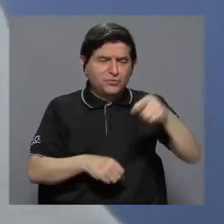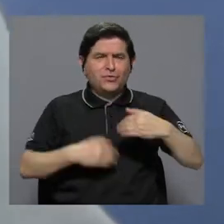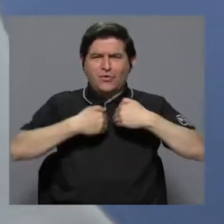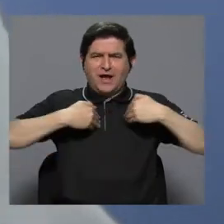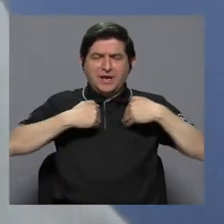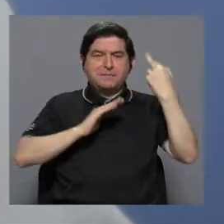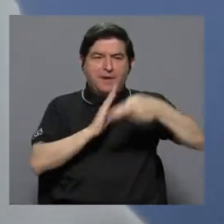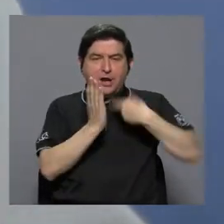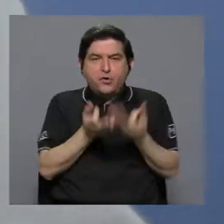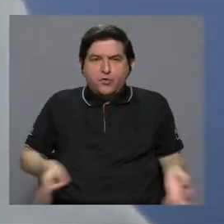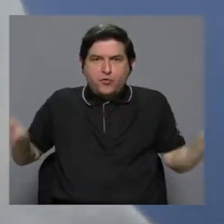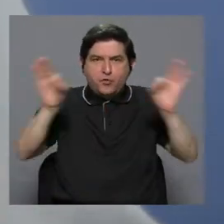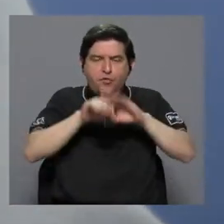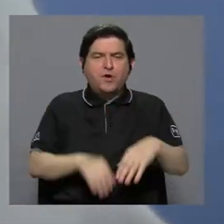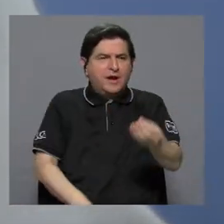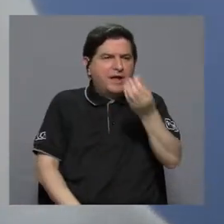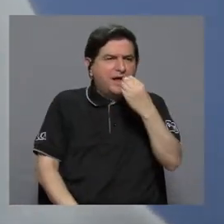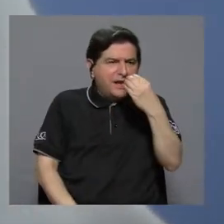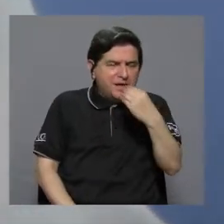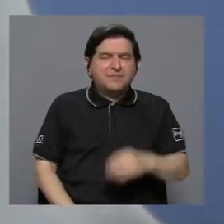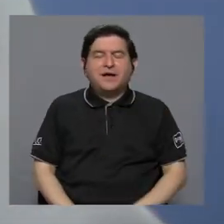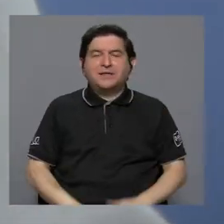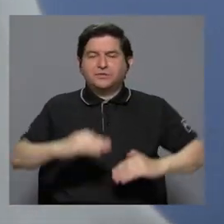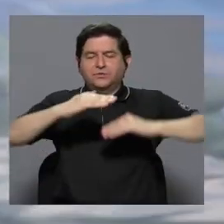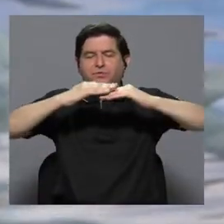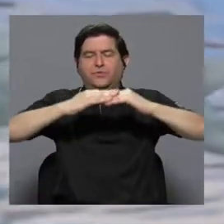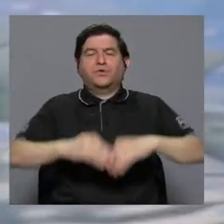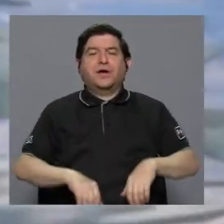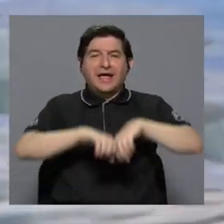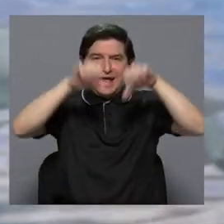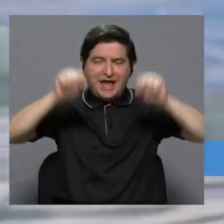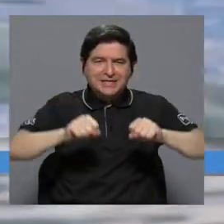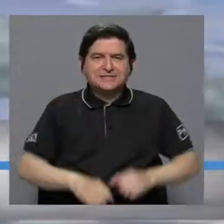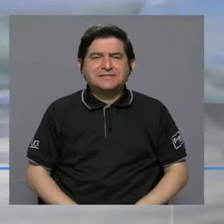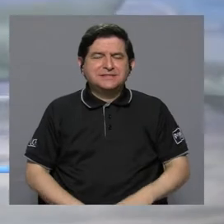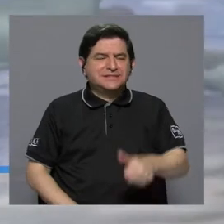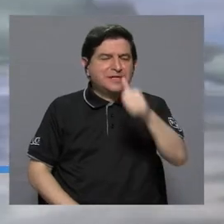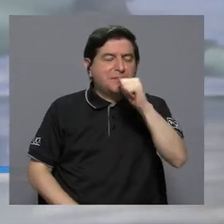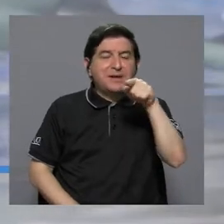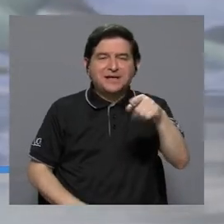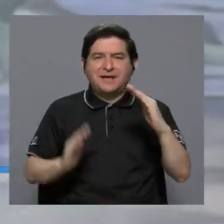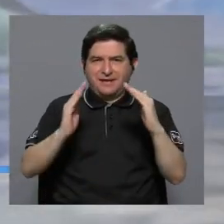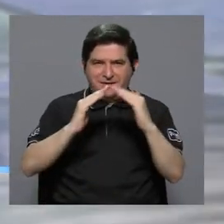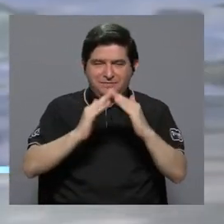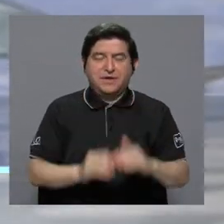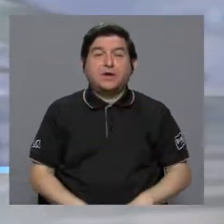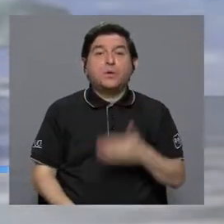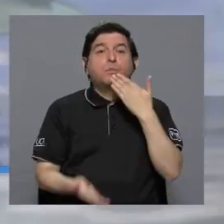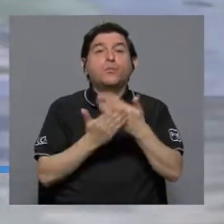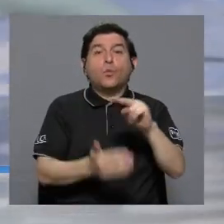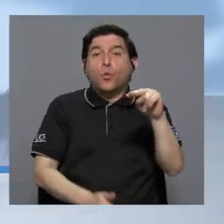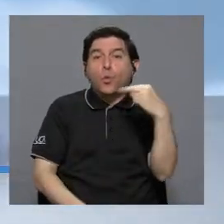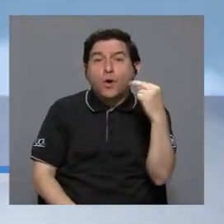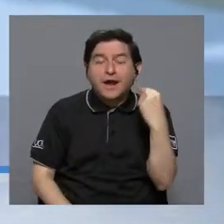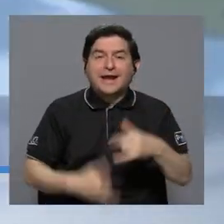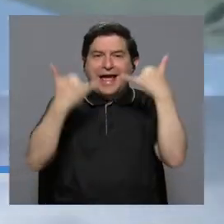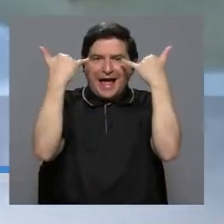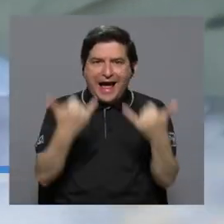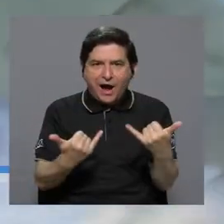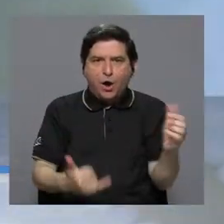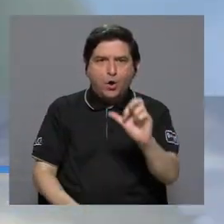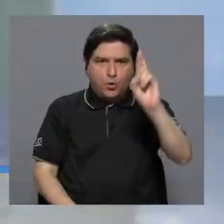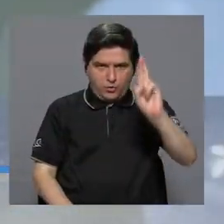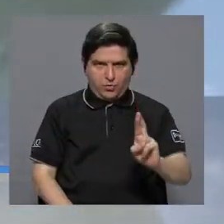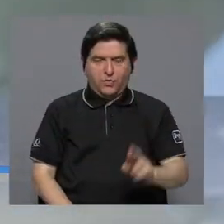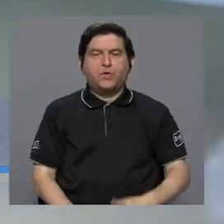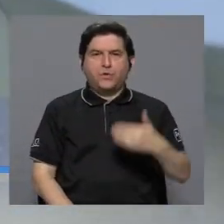un rol clave como depredador tope en los ecosistemas acuáticos que habita. La buena noticia es que ahora Costa